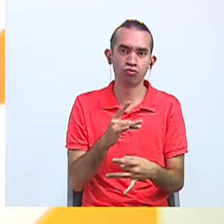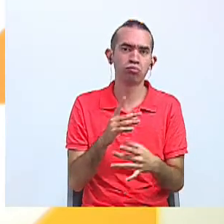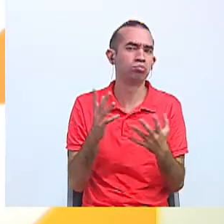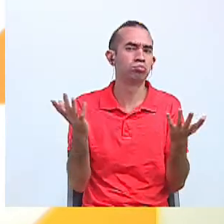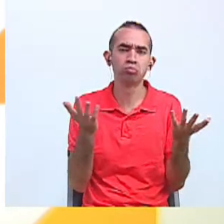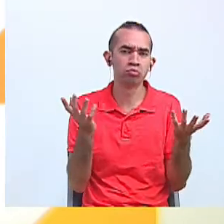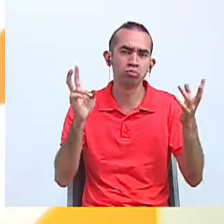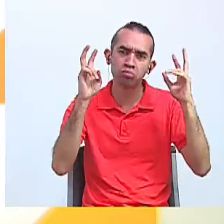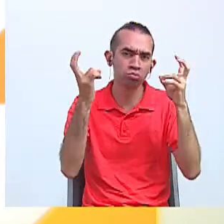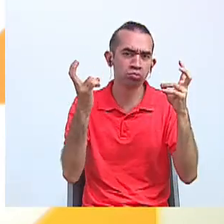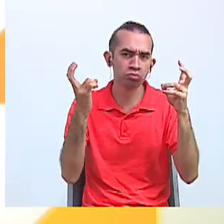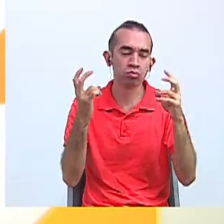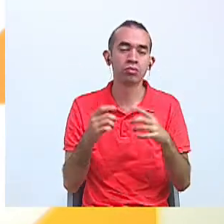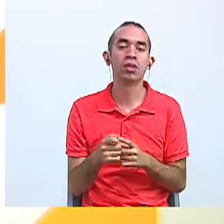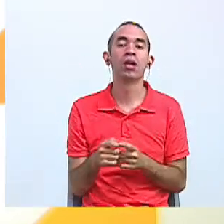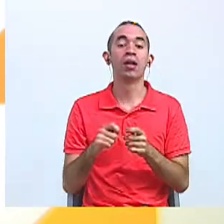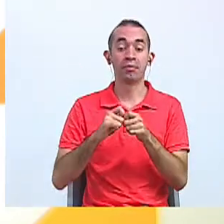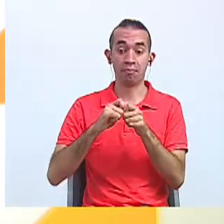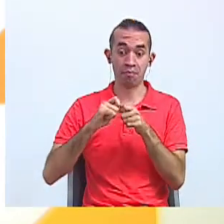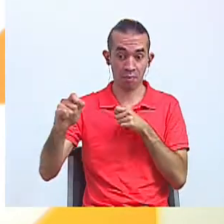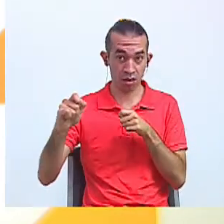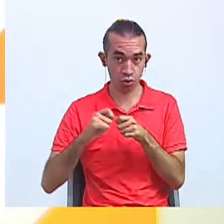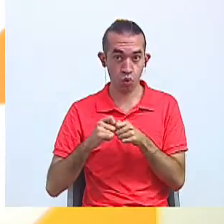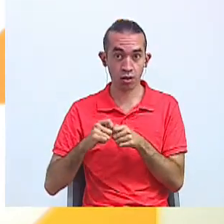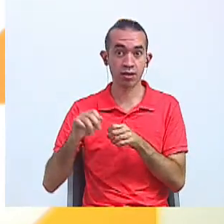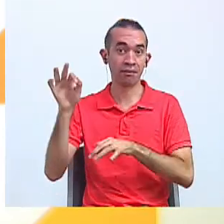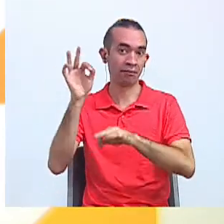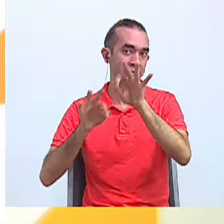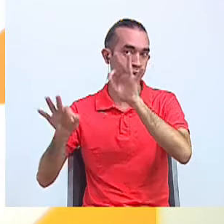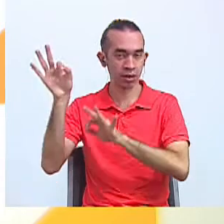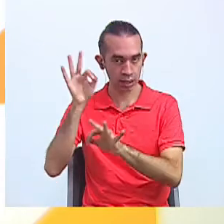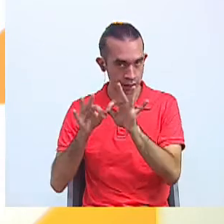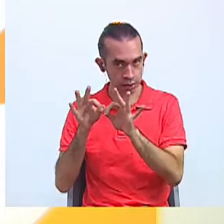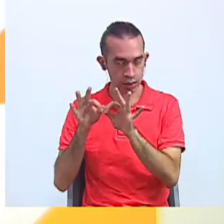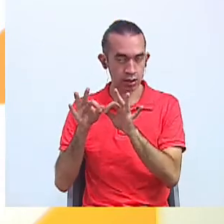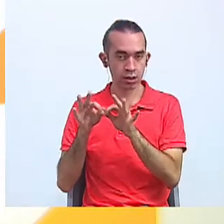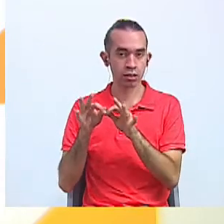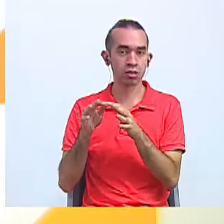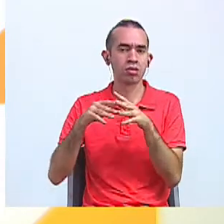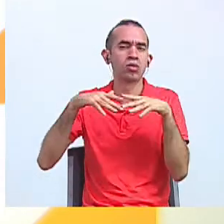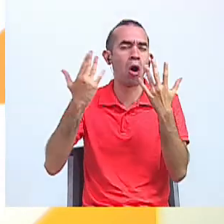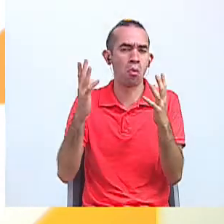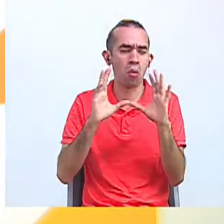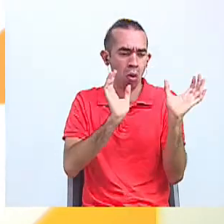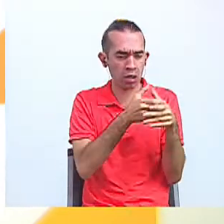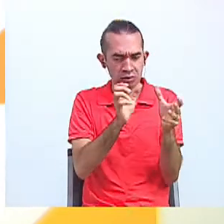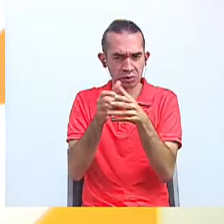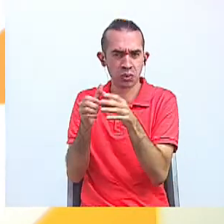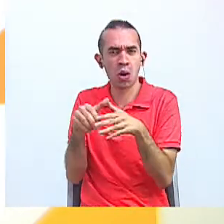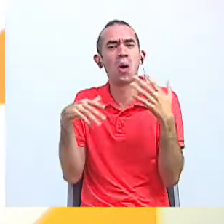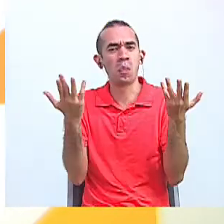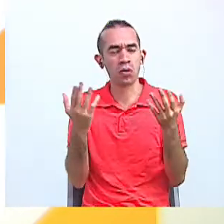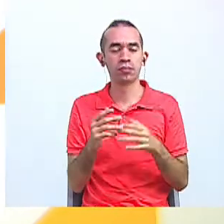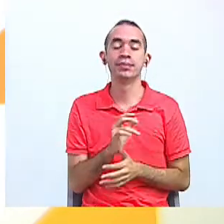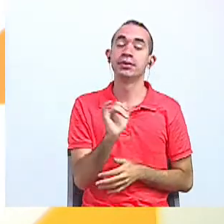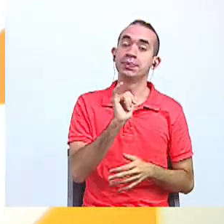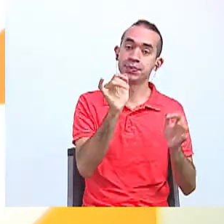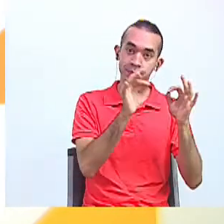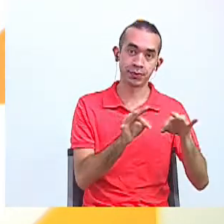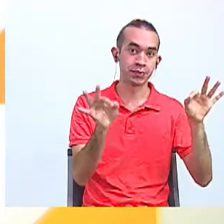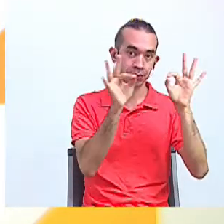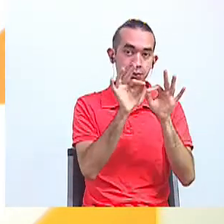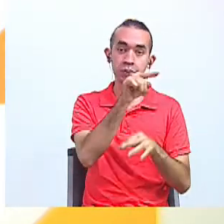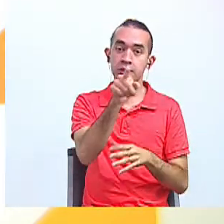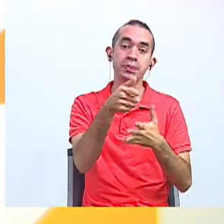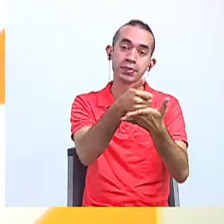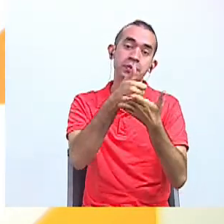Vamos a trabajar sobre magnitudes físicas y vamos a ver cómo las podemos clasificar. También es importante que ustedes me